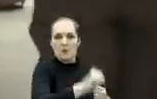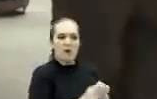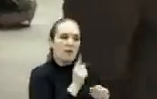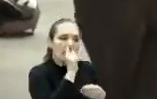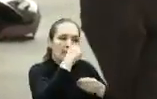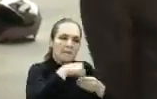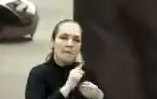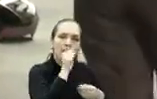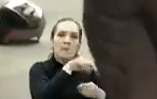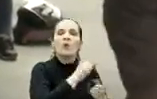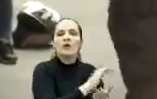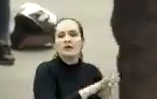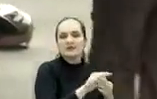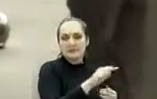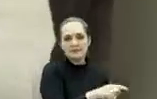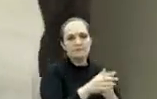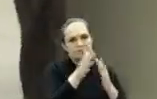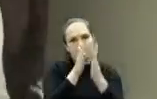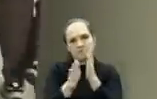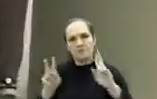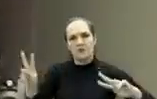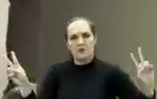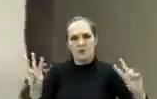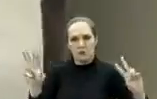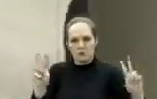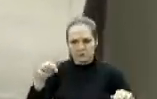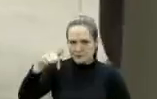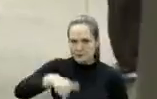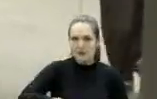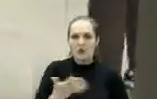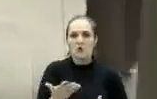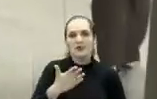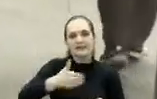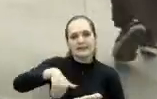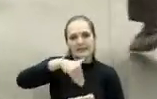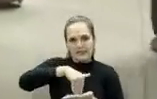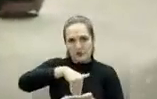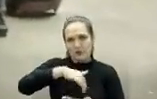muestras pruebas COVID. Información a esta hora de la tarde en el centro de la